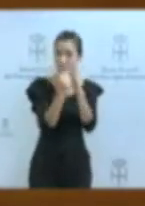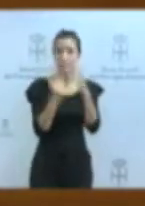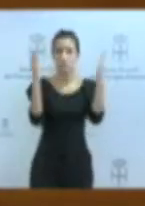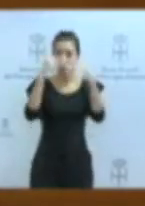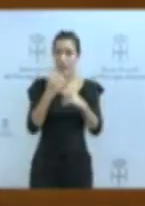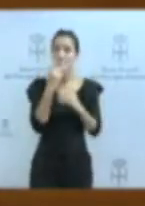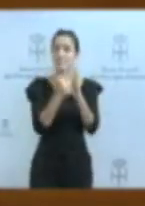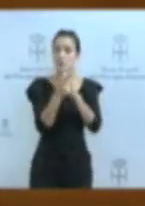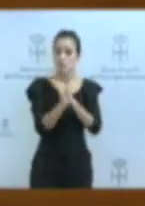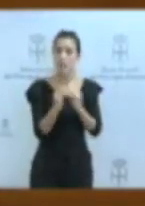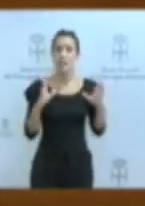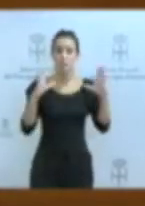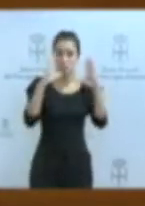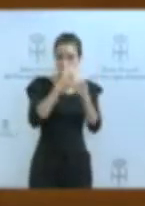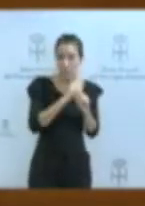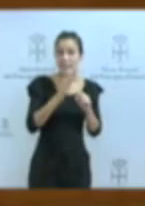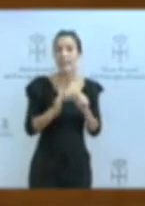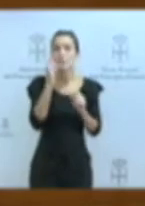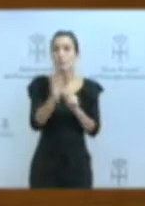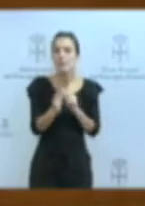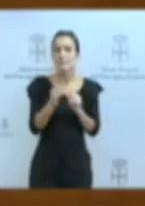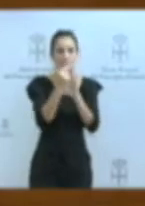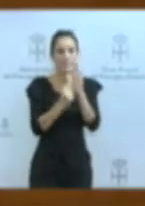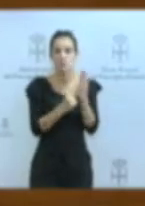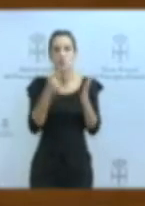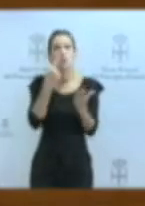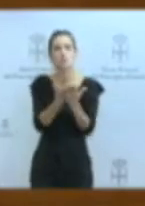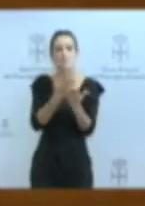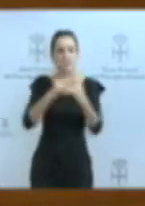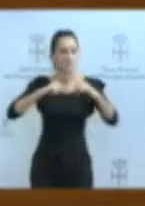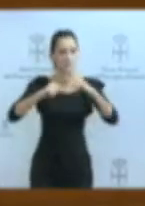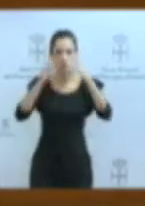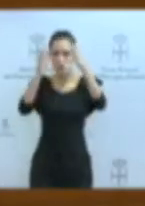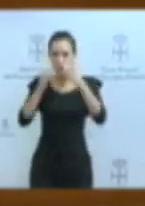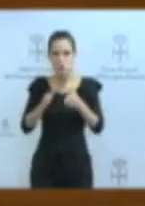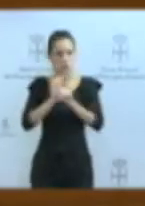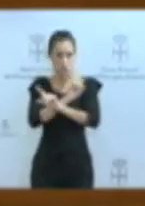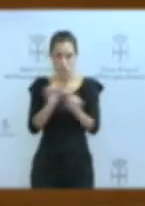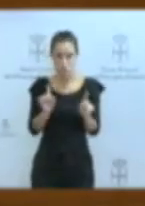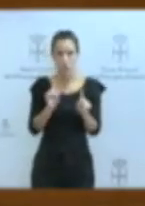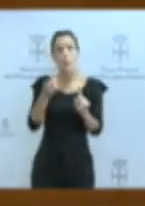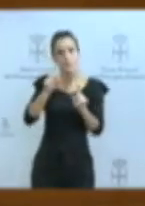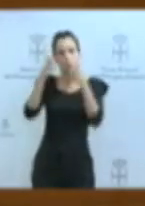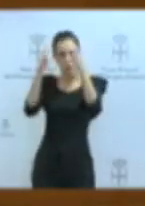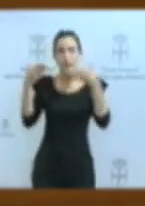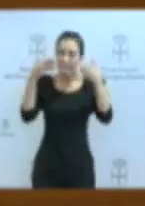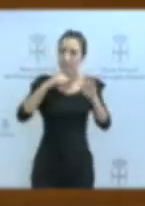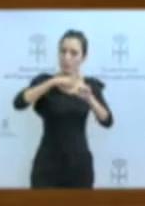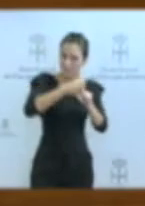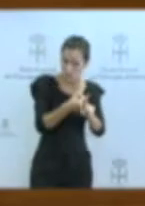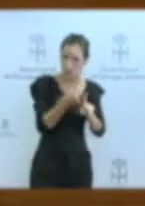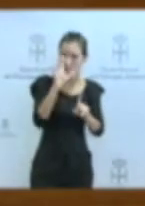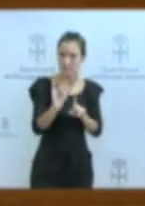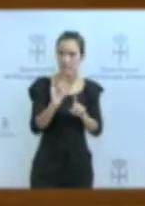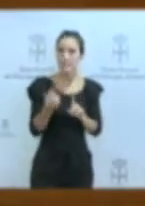las decisiones que toman, desde luego sí que atienden a determinadas presiones. Y luego, por otra parte, a mí el otro día, hablando concretamente, por